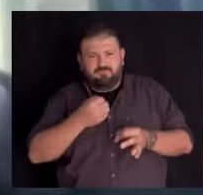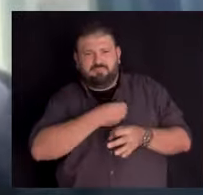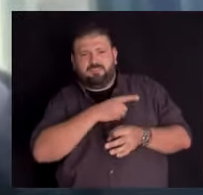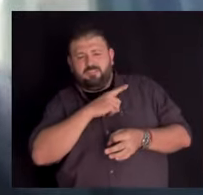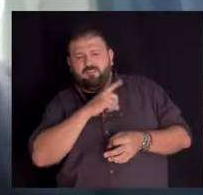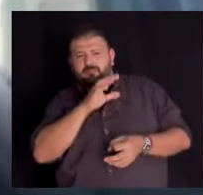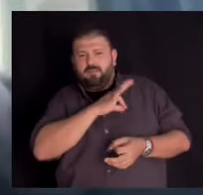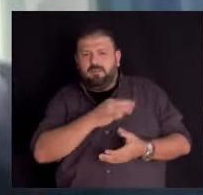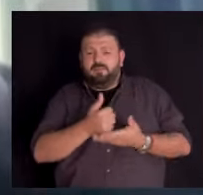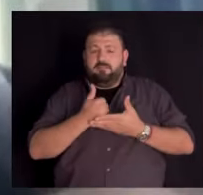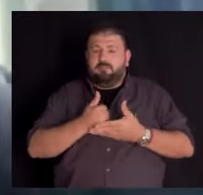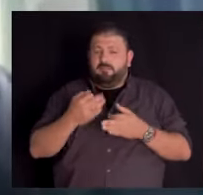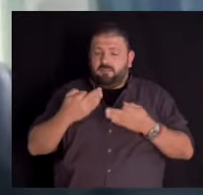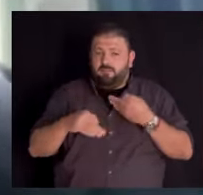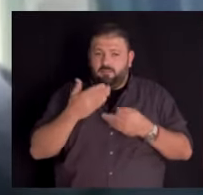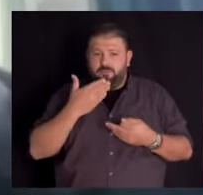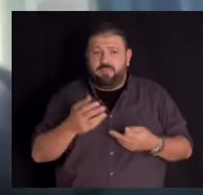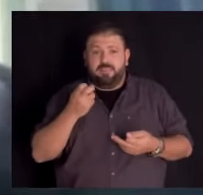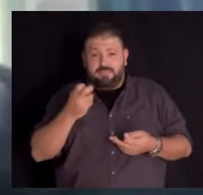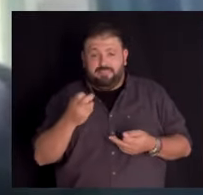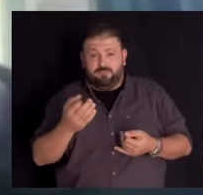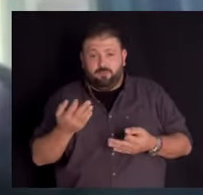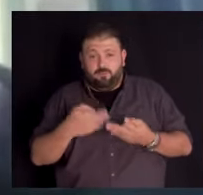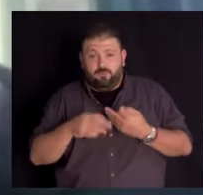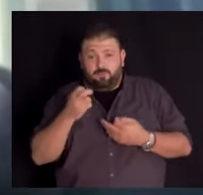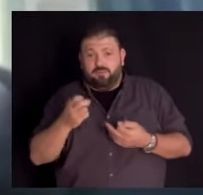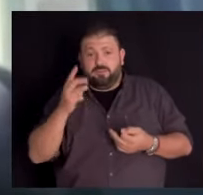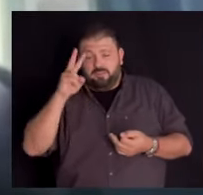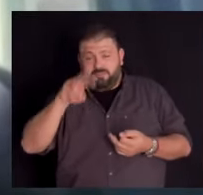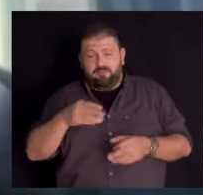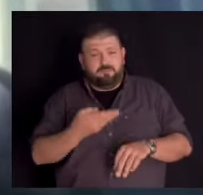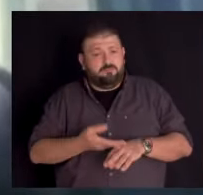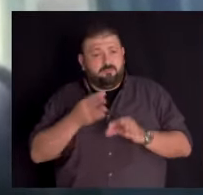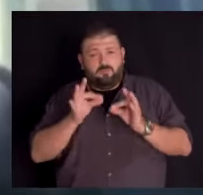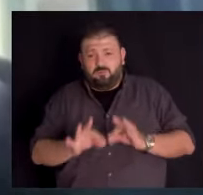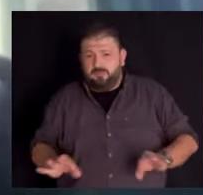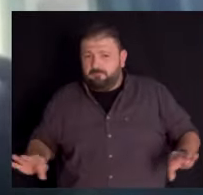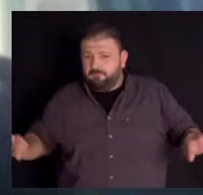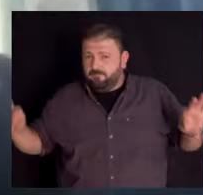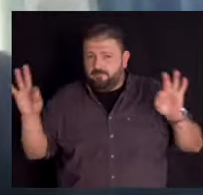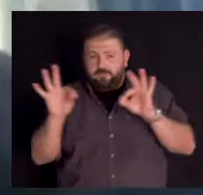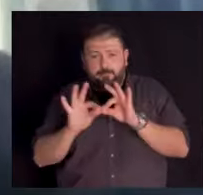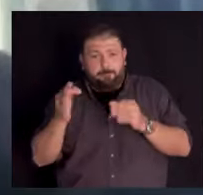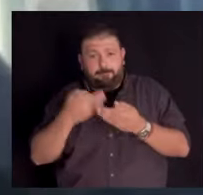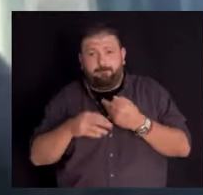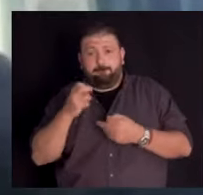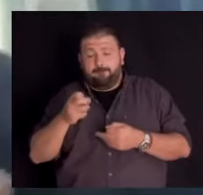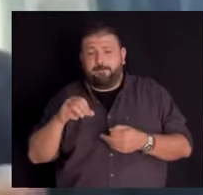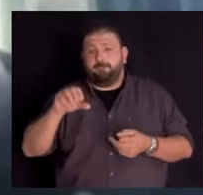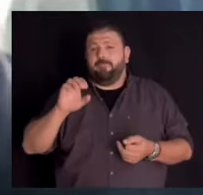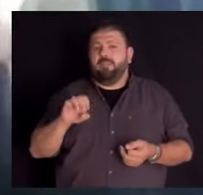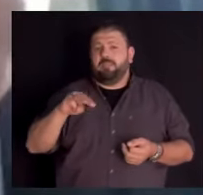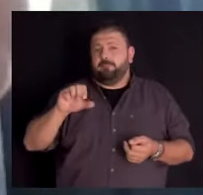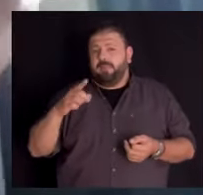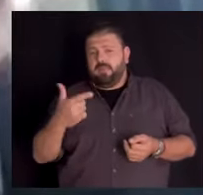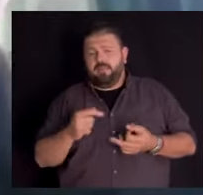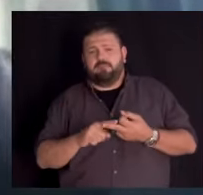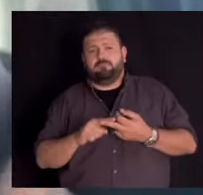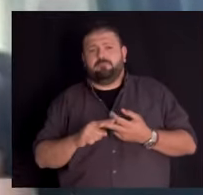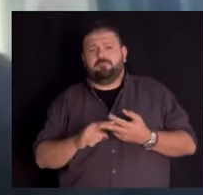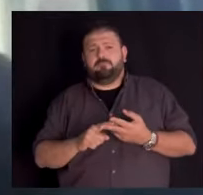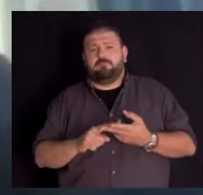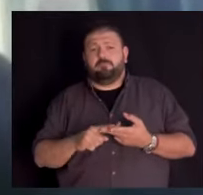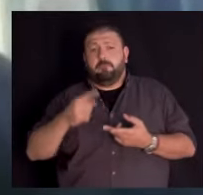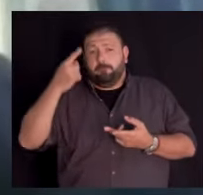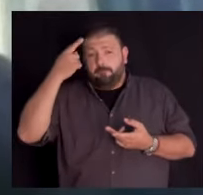saludable. Entonces, estos dos extractos son importantísimos, tanto el de maca como el de regaliz,